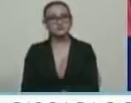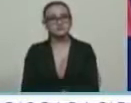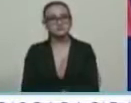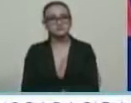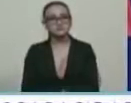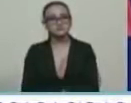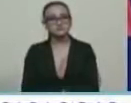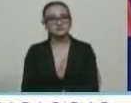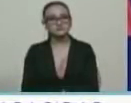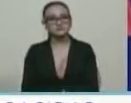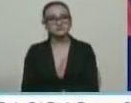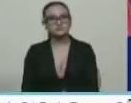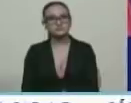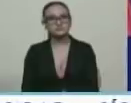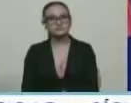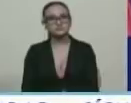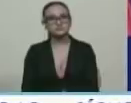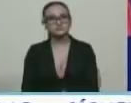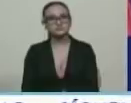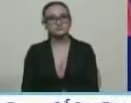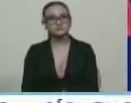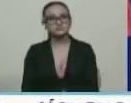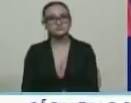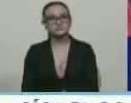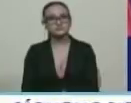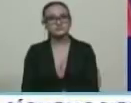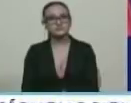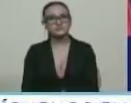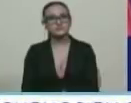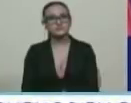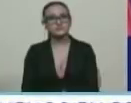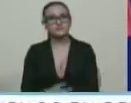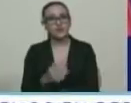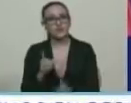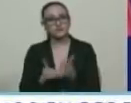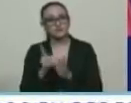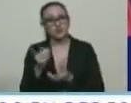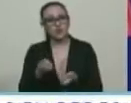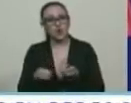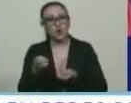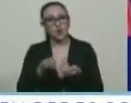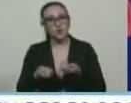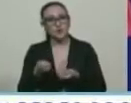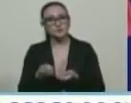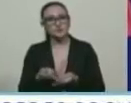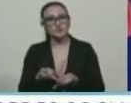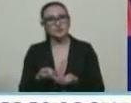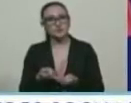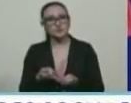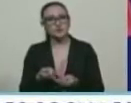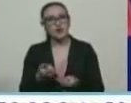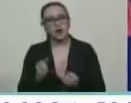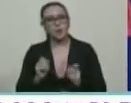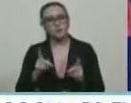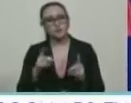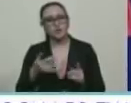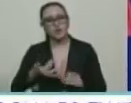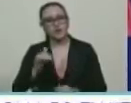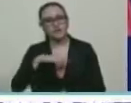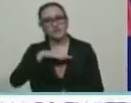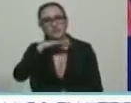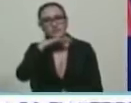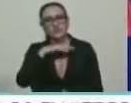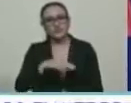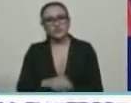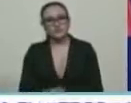su geografía central y su desarrollo económico, da muchísimas oportunidades a